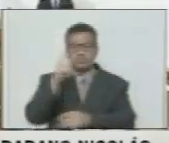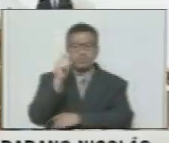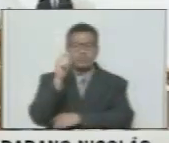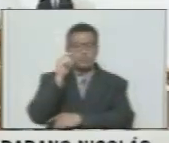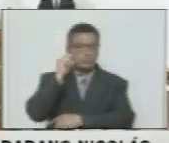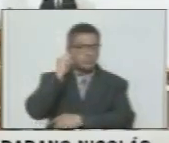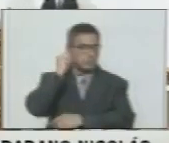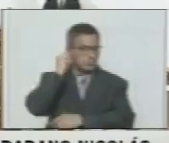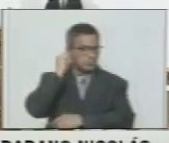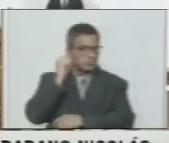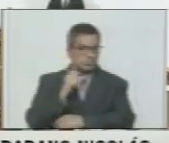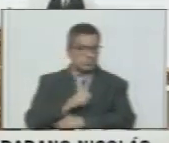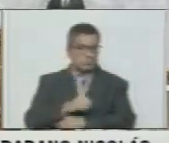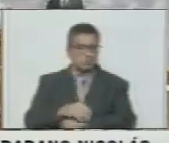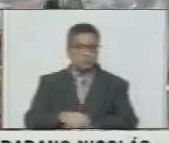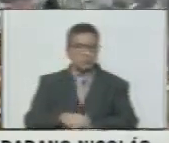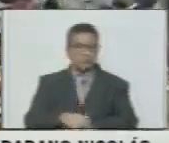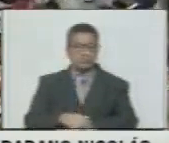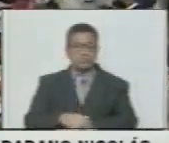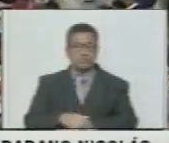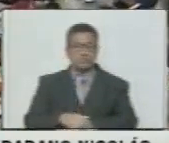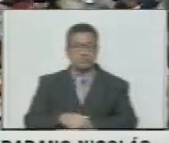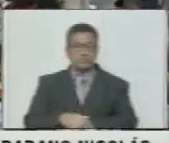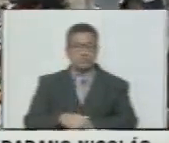Gracias, diputada.